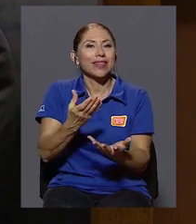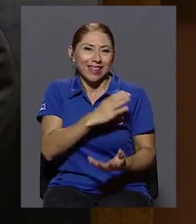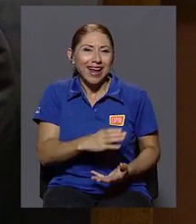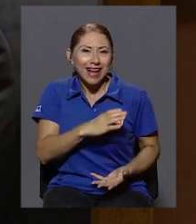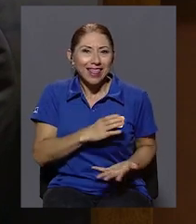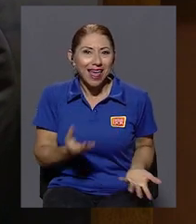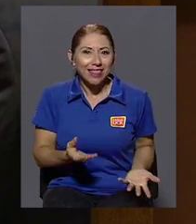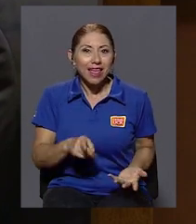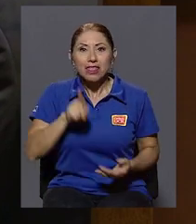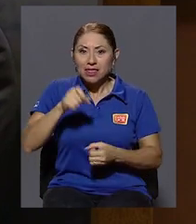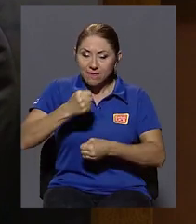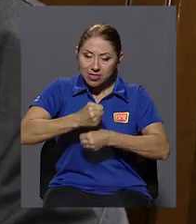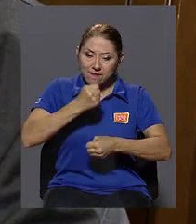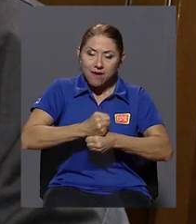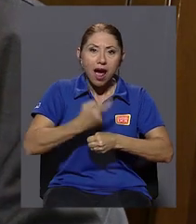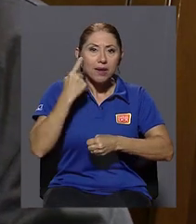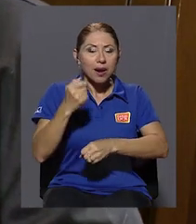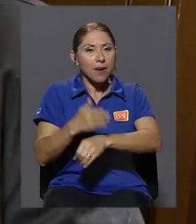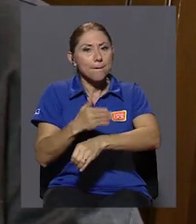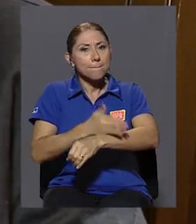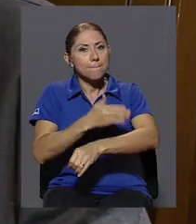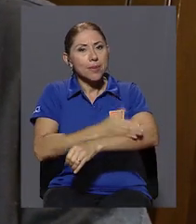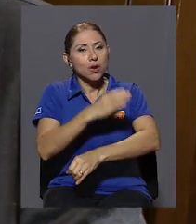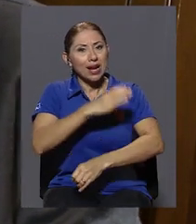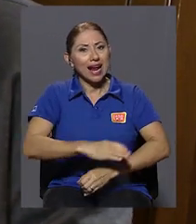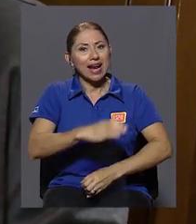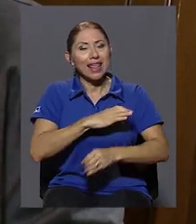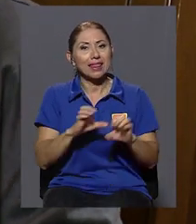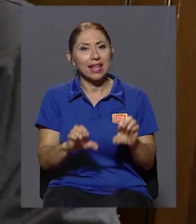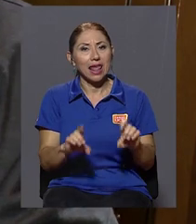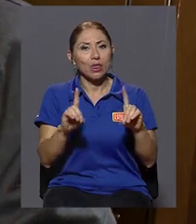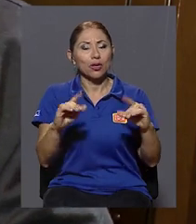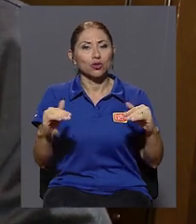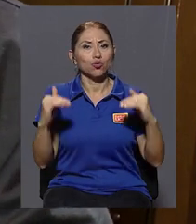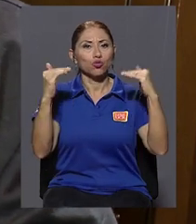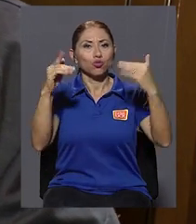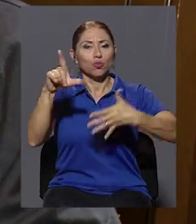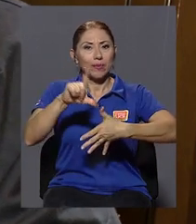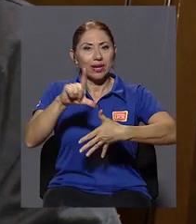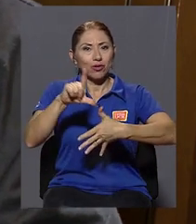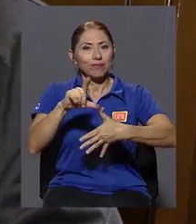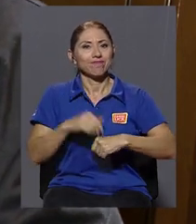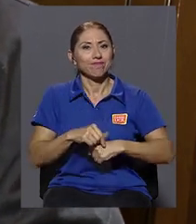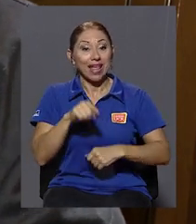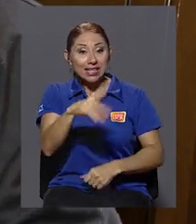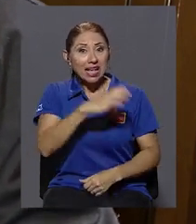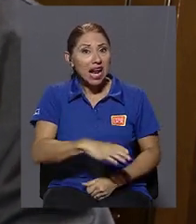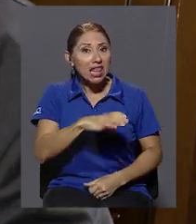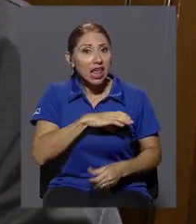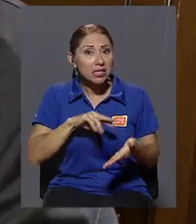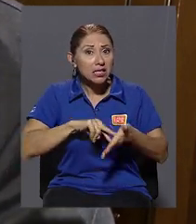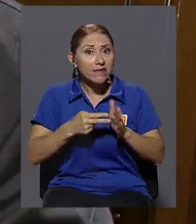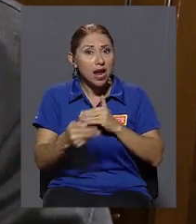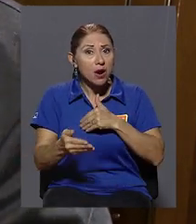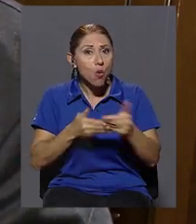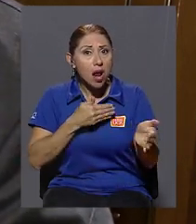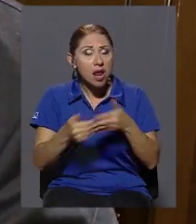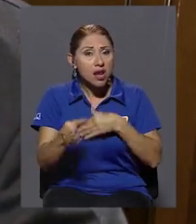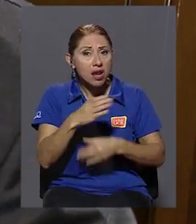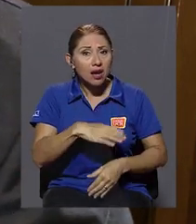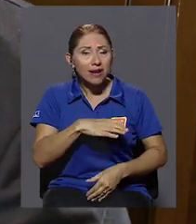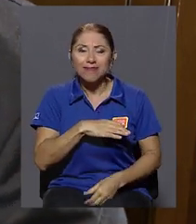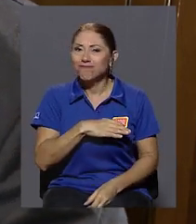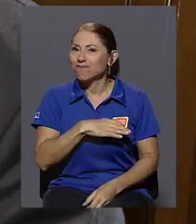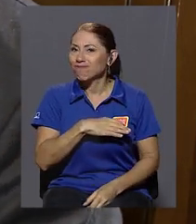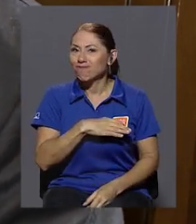calidad. Hay que trabajar para mejorar la calidad de la educación superior en América Latina. Y esa calidad no es cualquier calidad, es